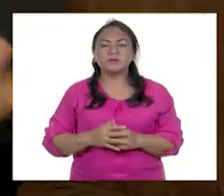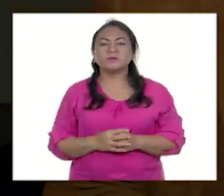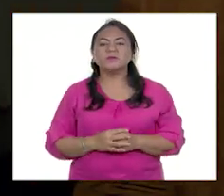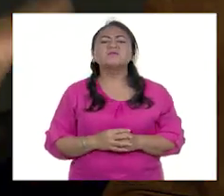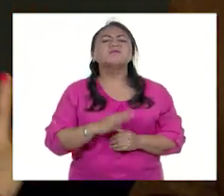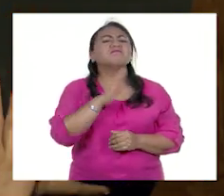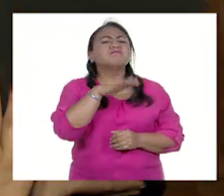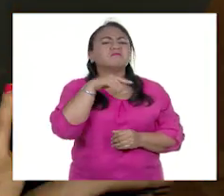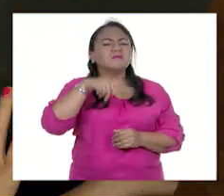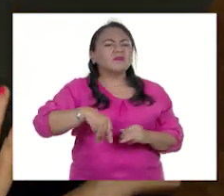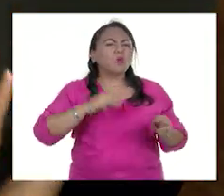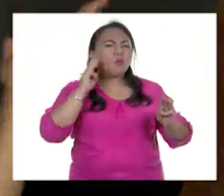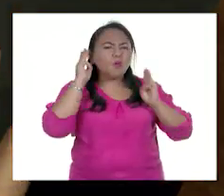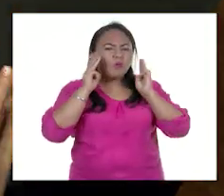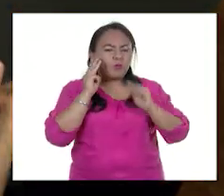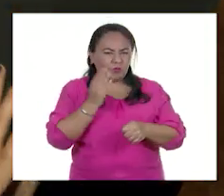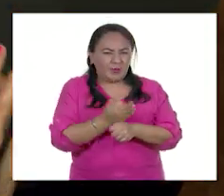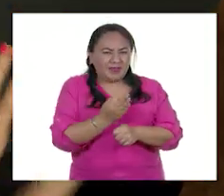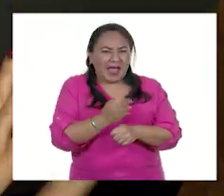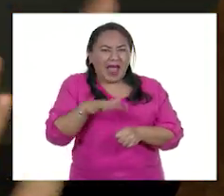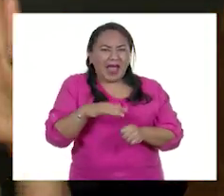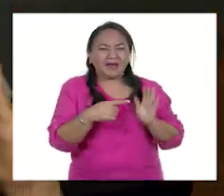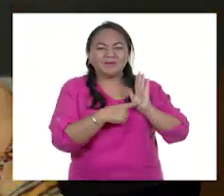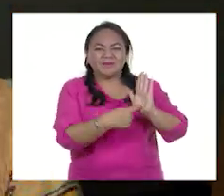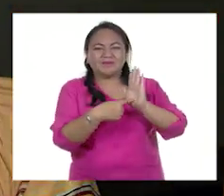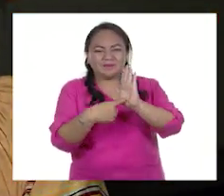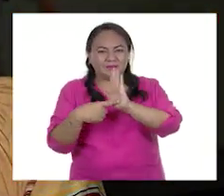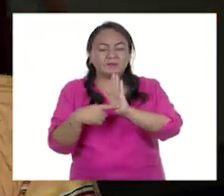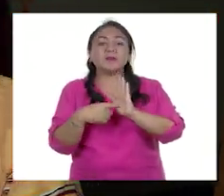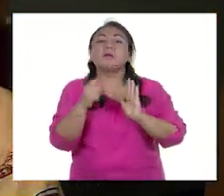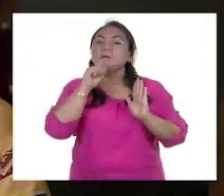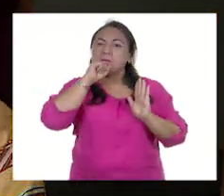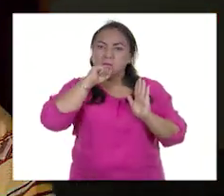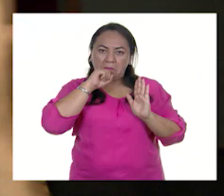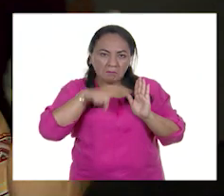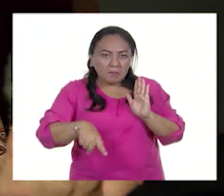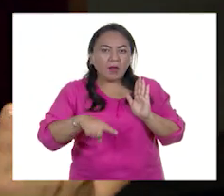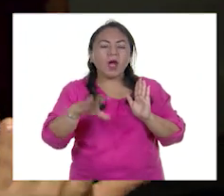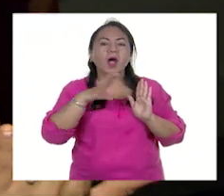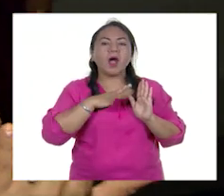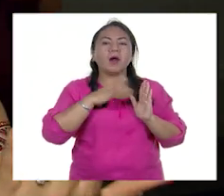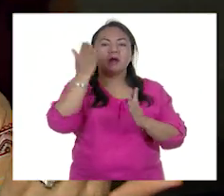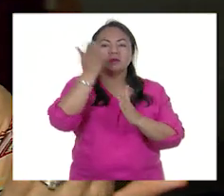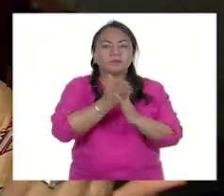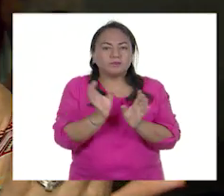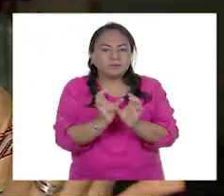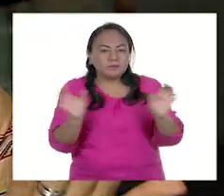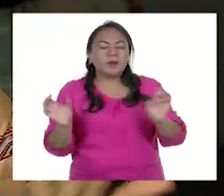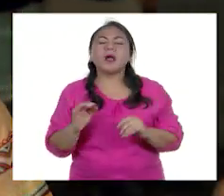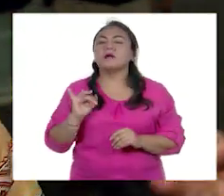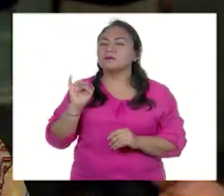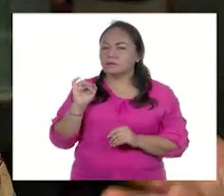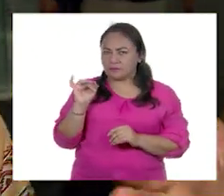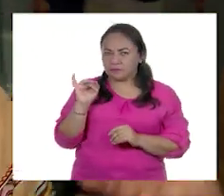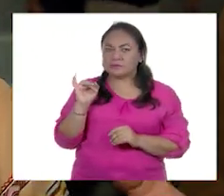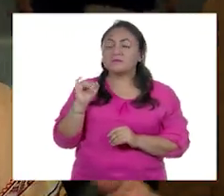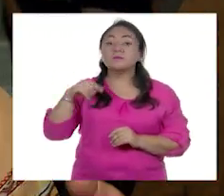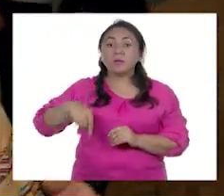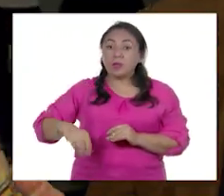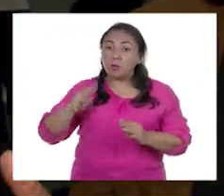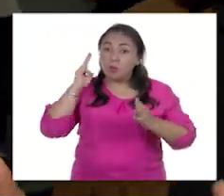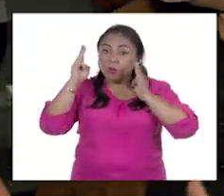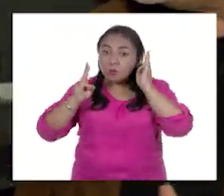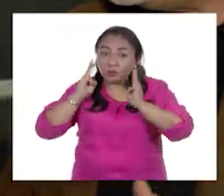al igual que un poco lo que estuvimos viendo en la zona arqueológica, también se divide en dos, ¿no? Exactamente, mira, el